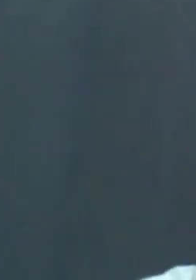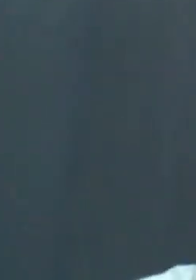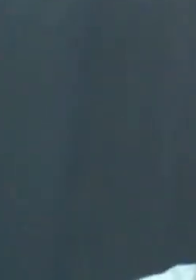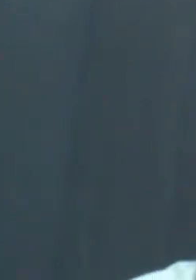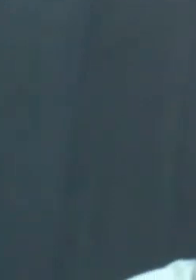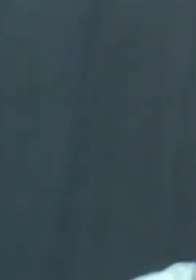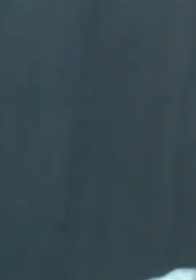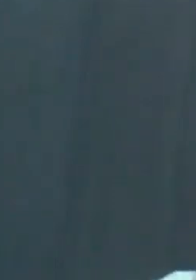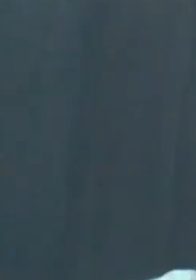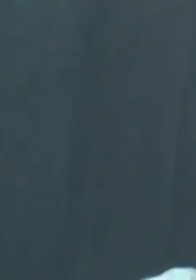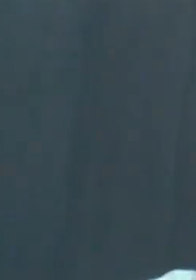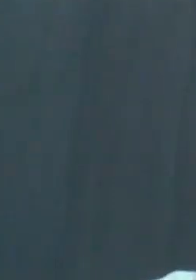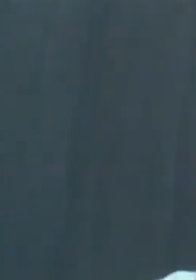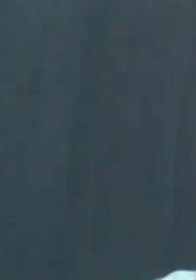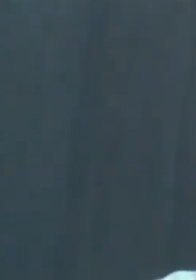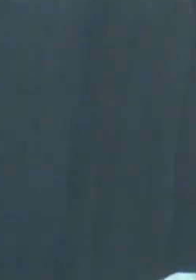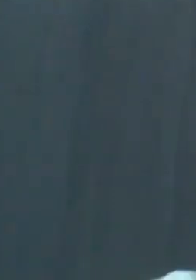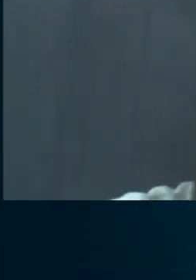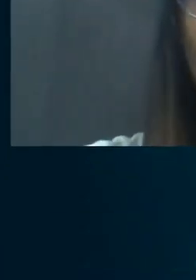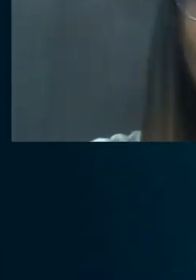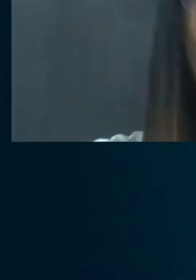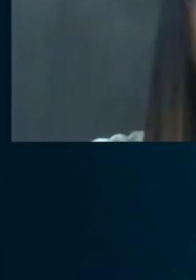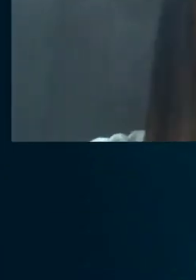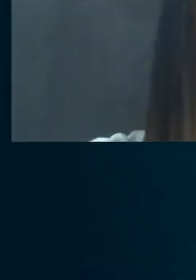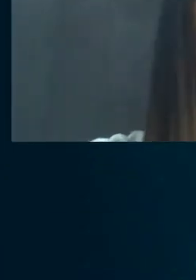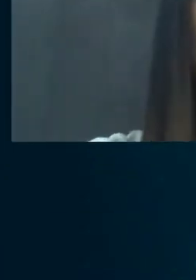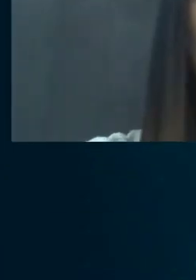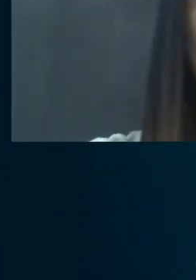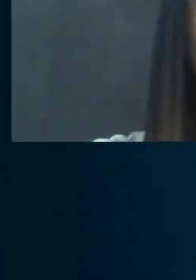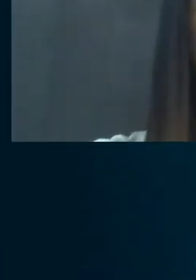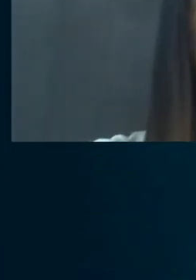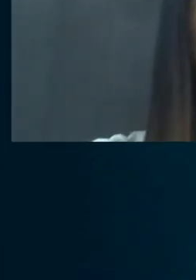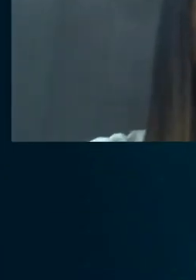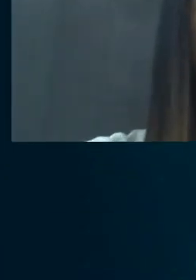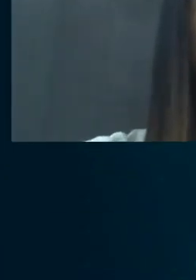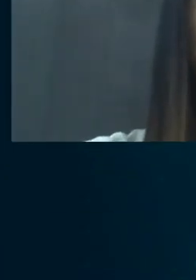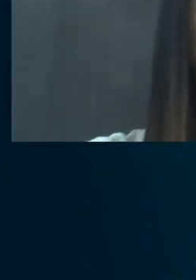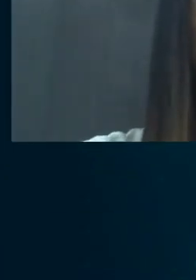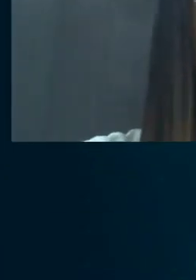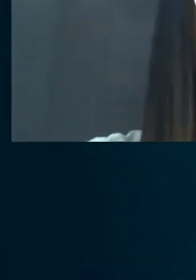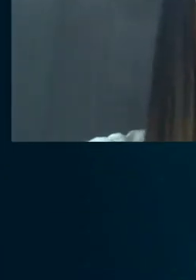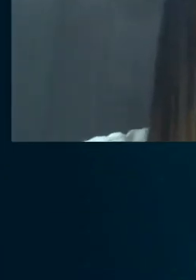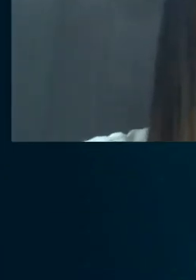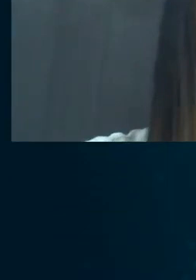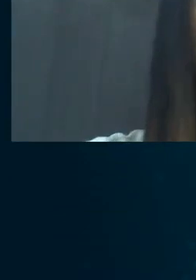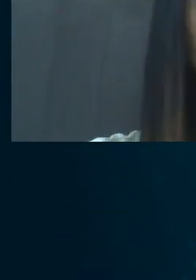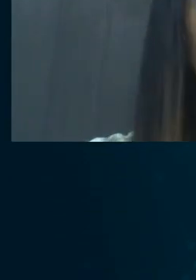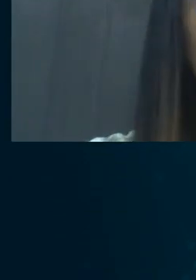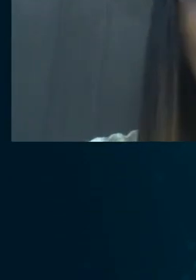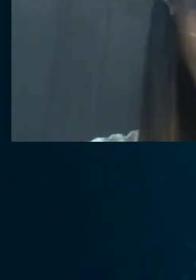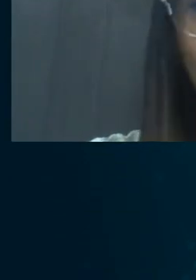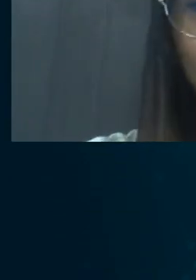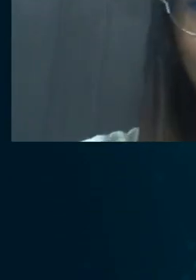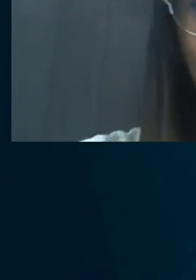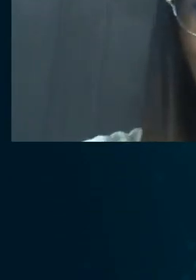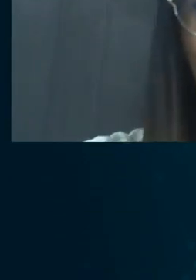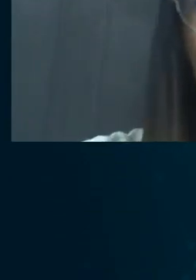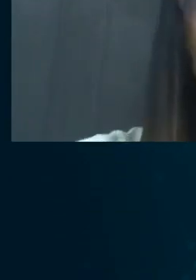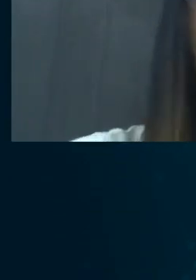Muy buenos días para todos. Espero que se encuentren muy bien. Bienvenidos a Innovar